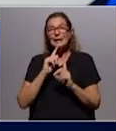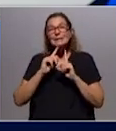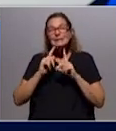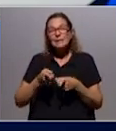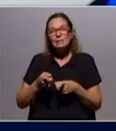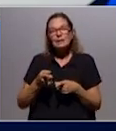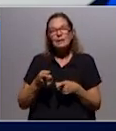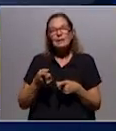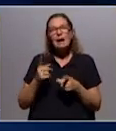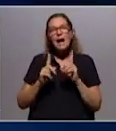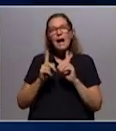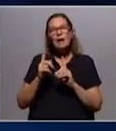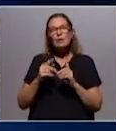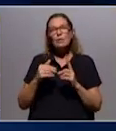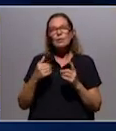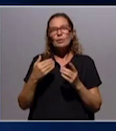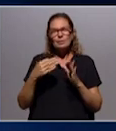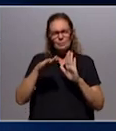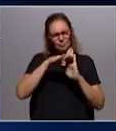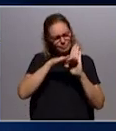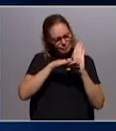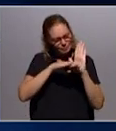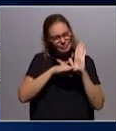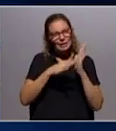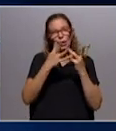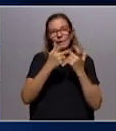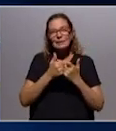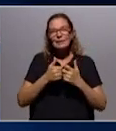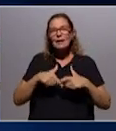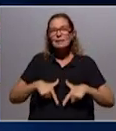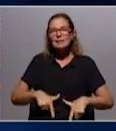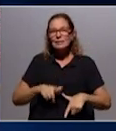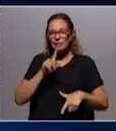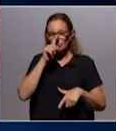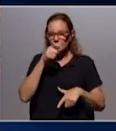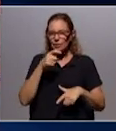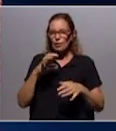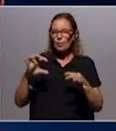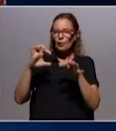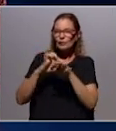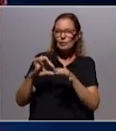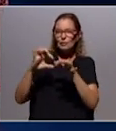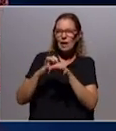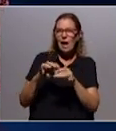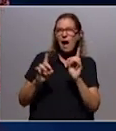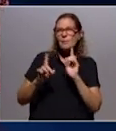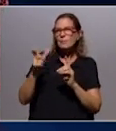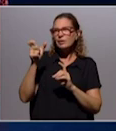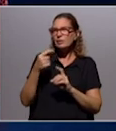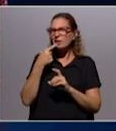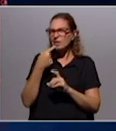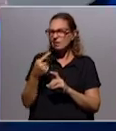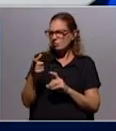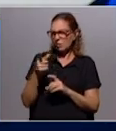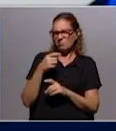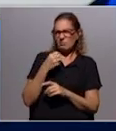es una especie de postal de la cantidad de cosas que organiza la intendencia de montevideo con el carnaval porque cuando hay gente que dice a mí no me gusta el carnaval